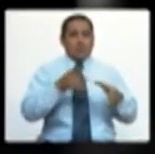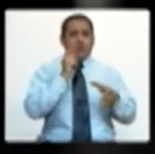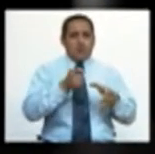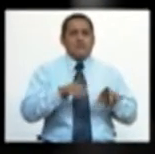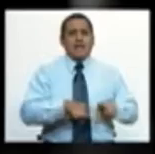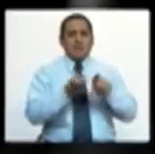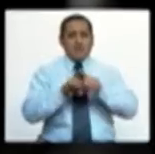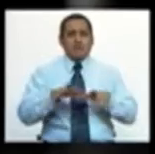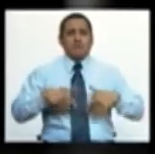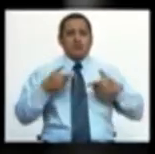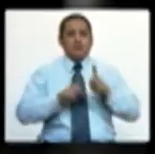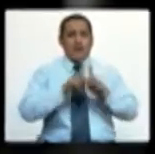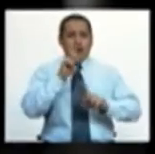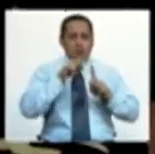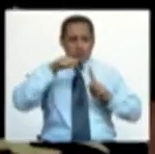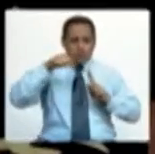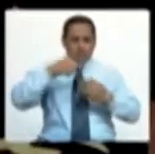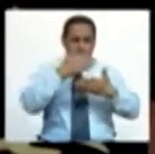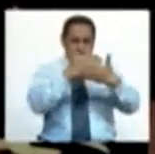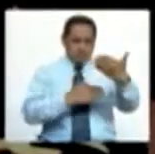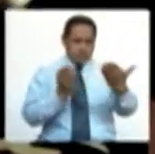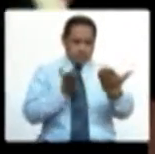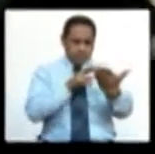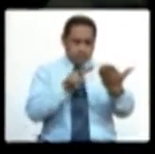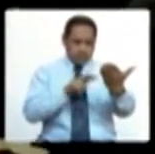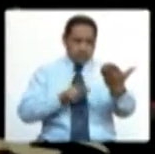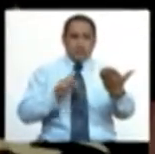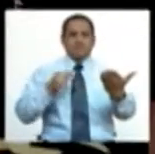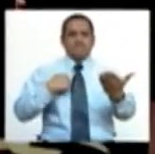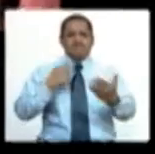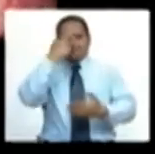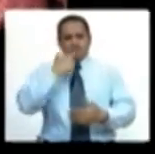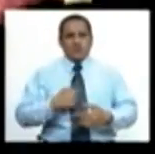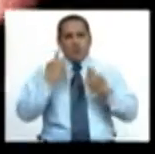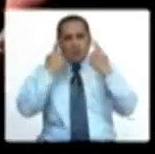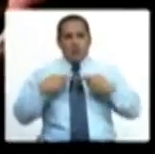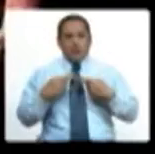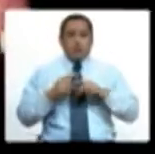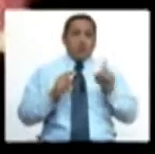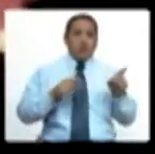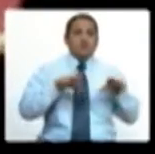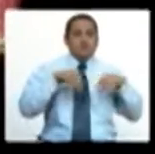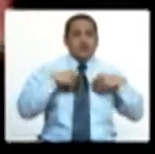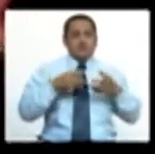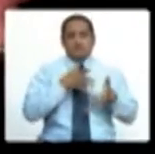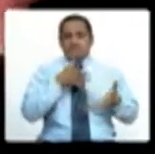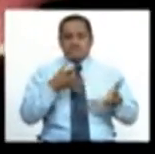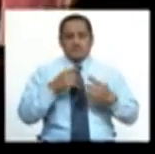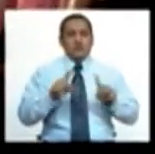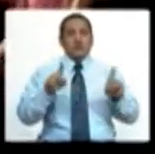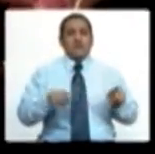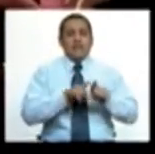judicial, es posible que alguna de las partes implicadas no esté de acuerdo con la decisión. En este